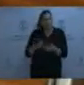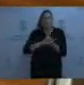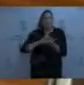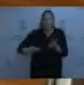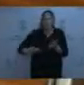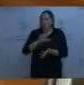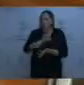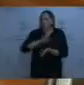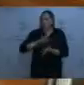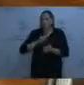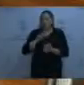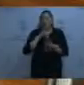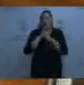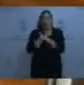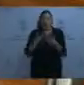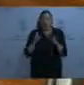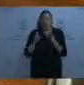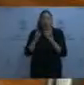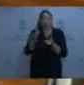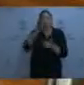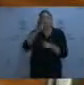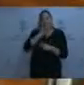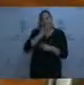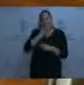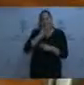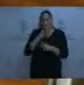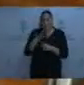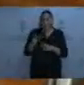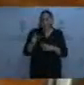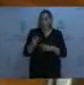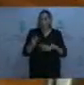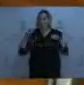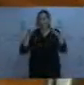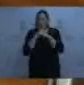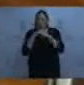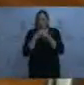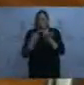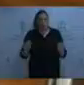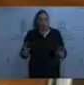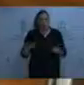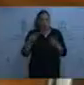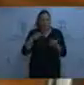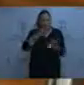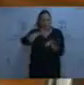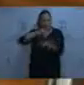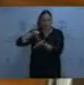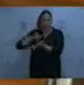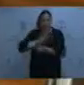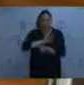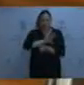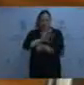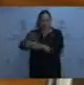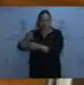individuales? En el mes de septiembre. Y en octubre se remitirán los definitivos a los centros, los informes